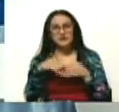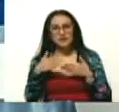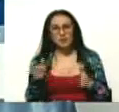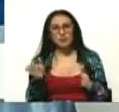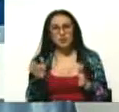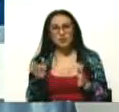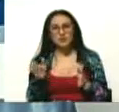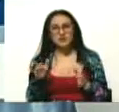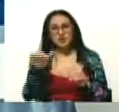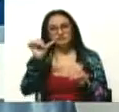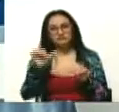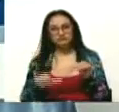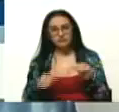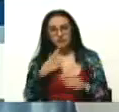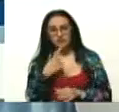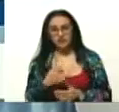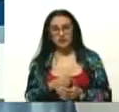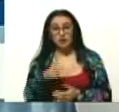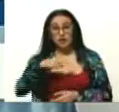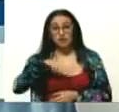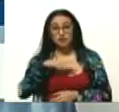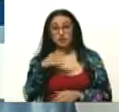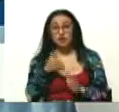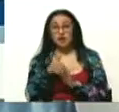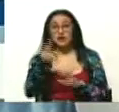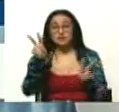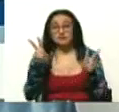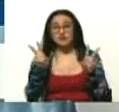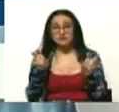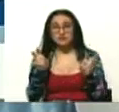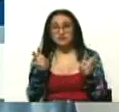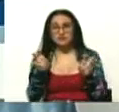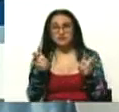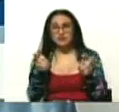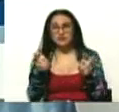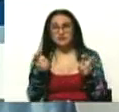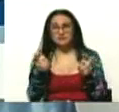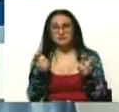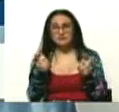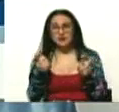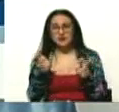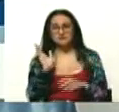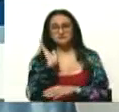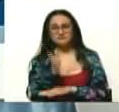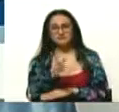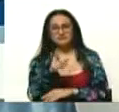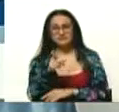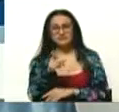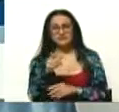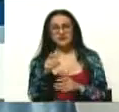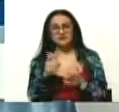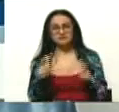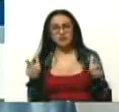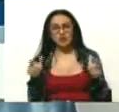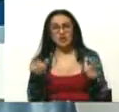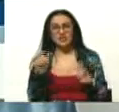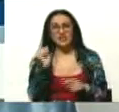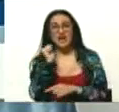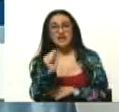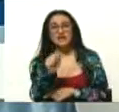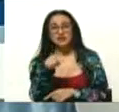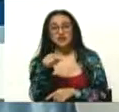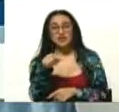ha adelantado. Nosotros allí aplicamos una, en las imputaciones y acusaciones, una pluralidad de delitos. ¿Para